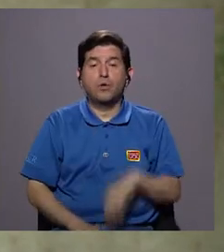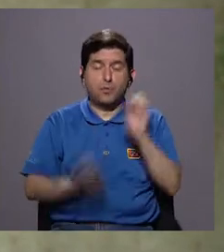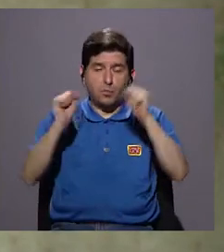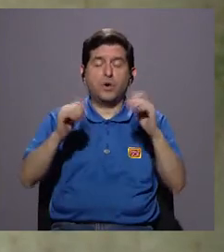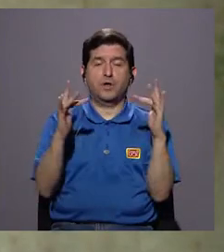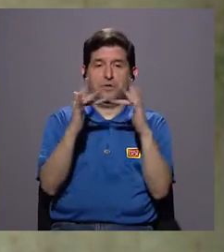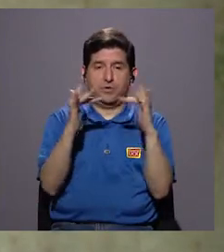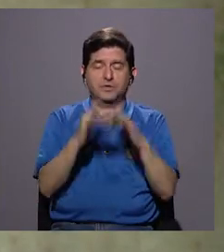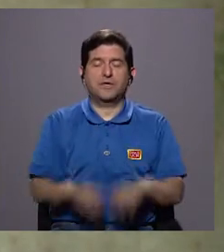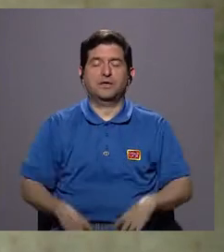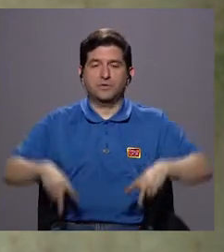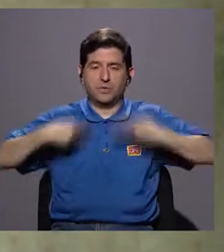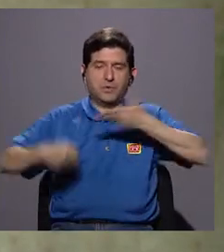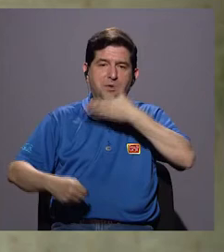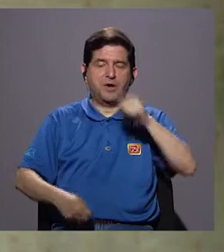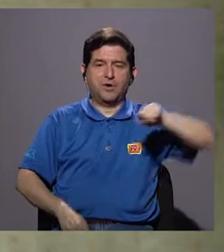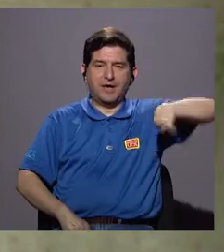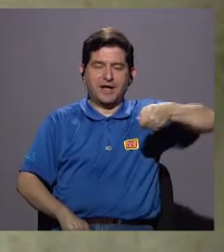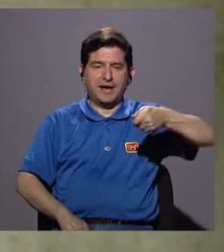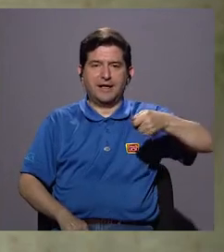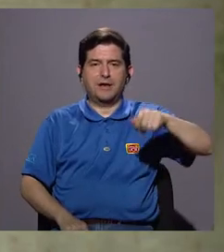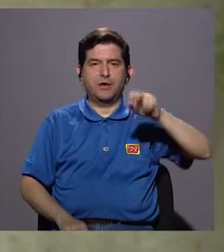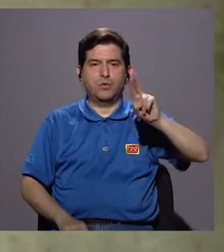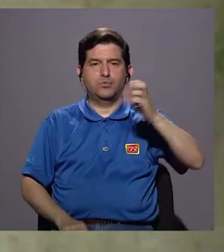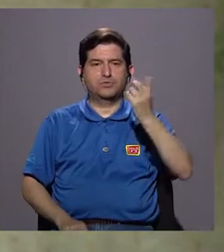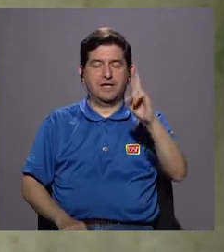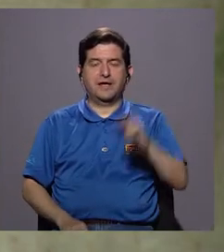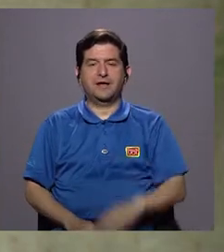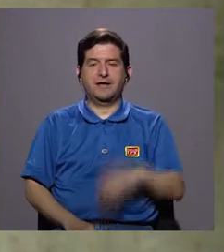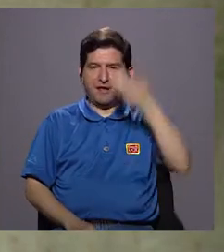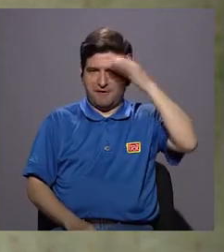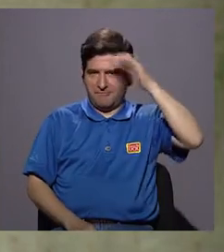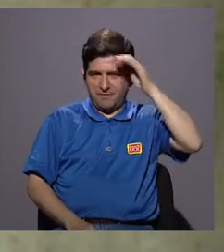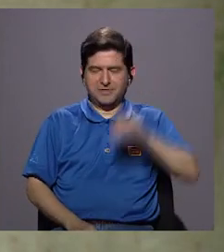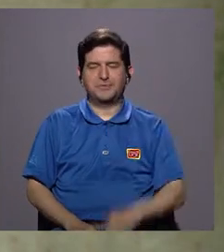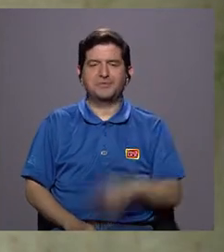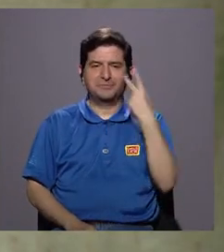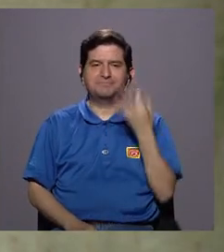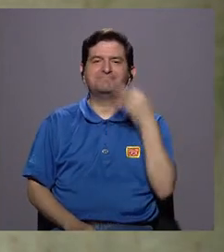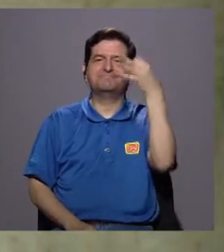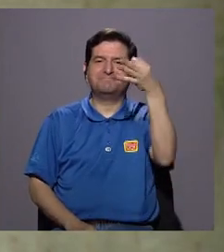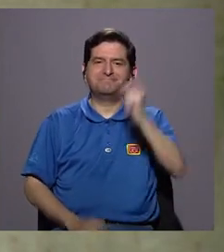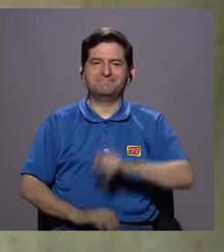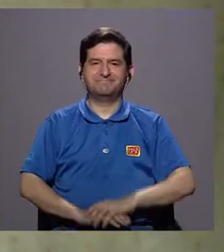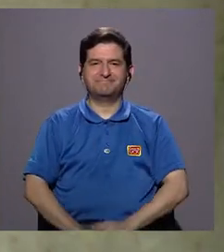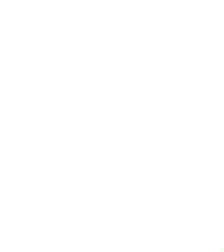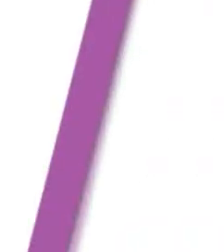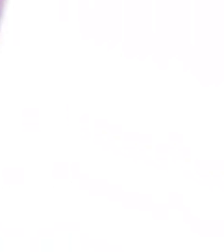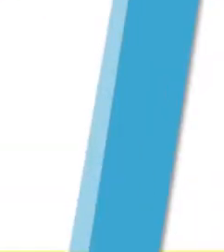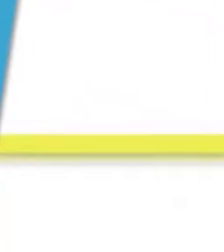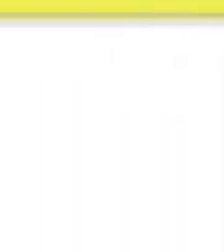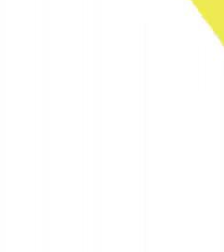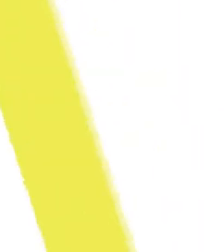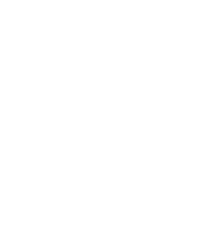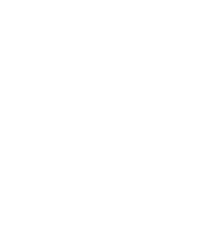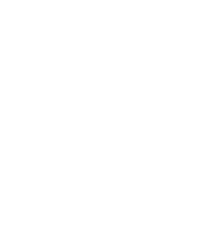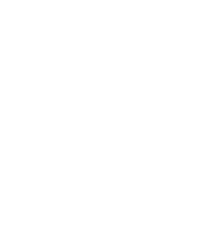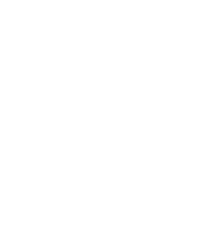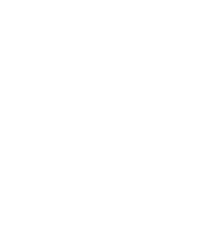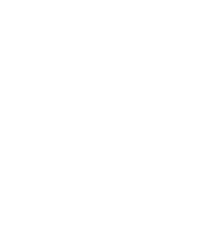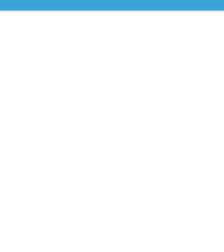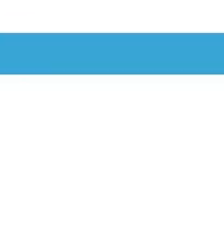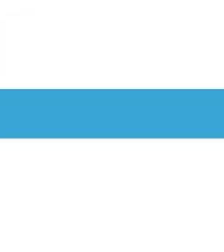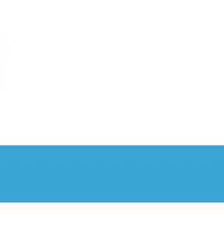favor, escribirnos por Vivir Mejor, Canal UCR, en la red social Facebook. Hasta pronto.